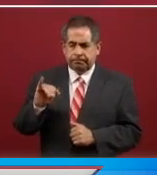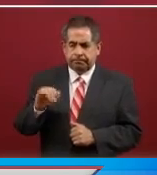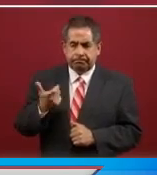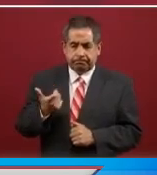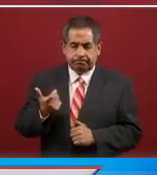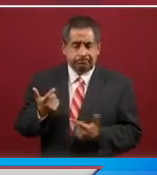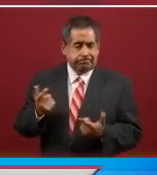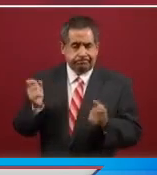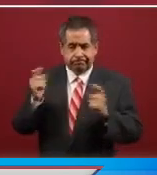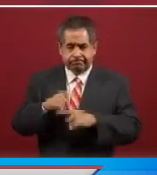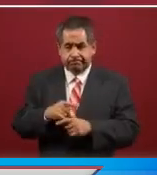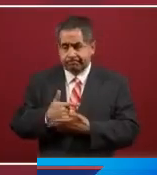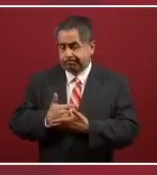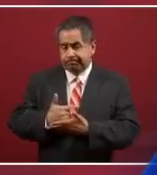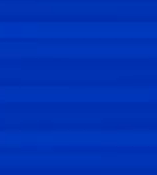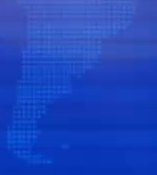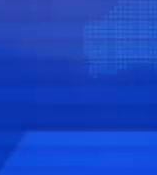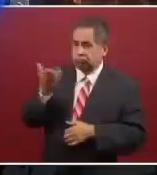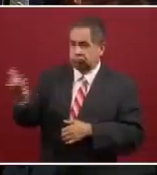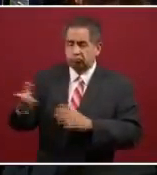hambre y necesidad optan por migrar.